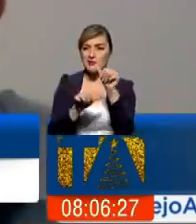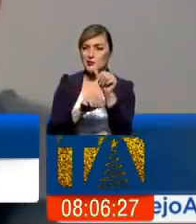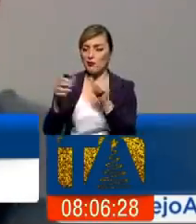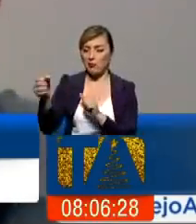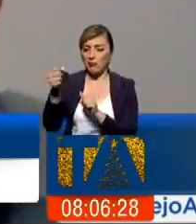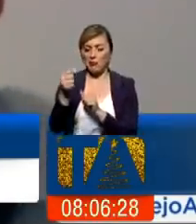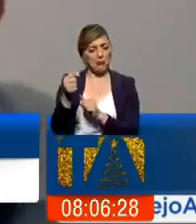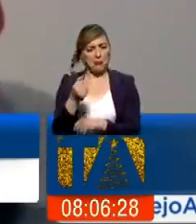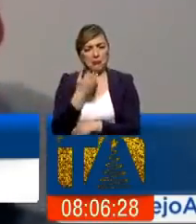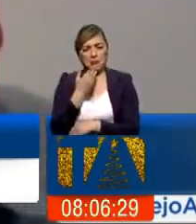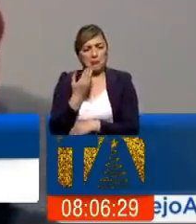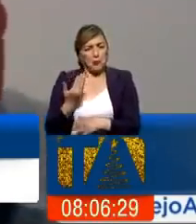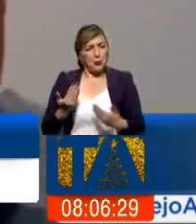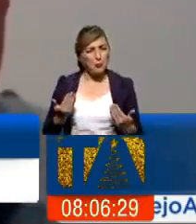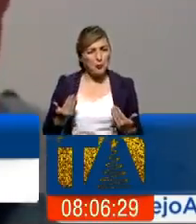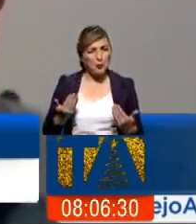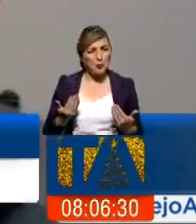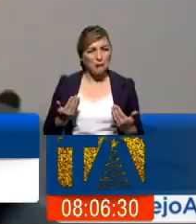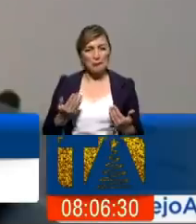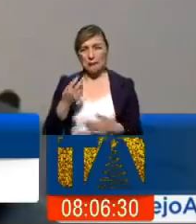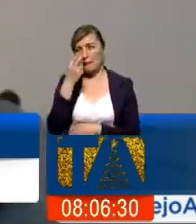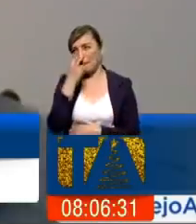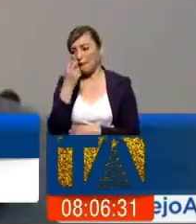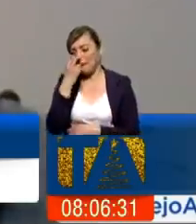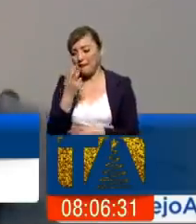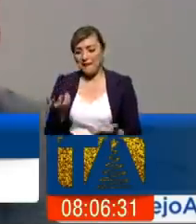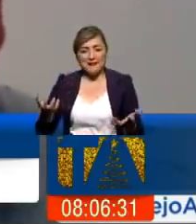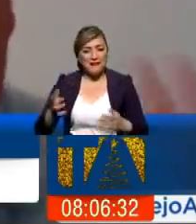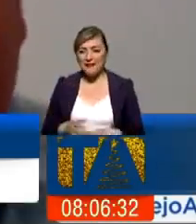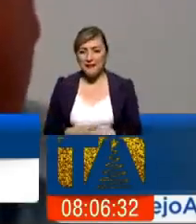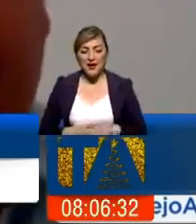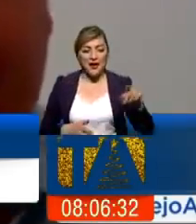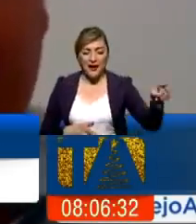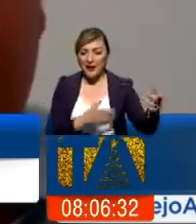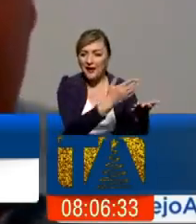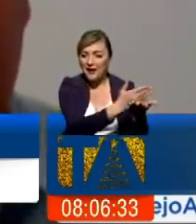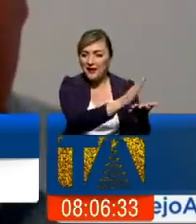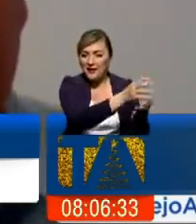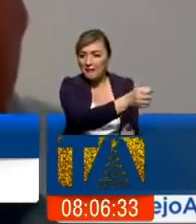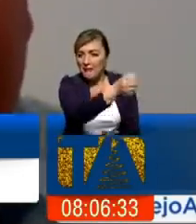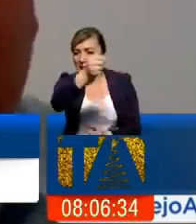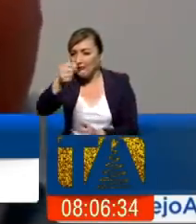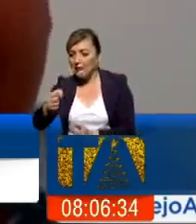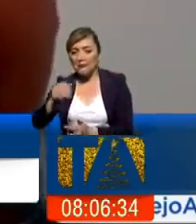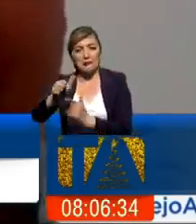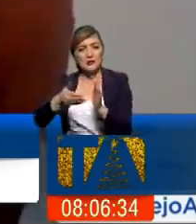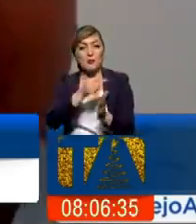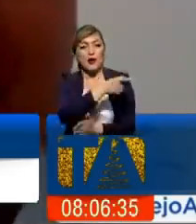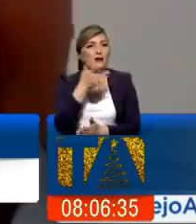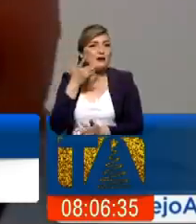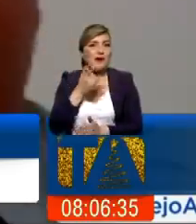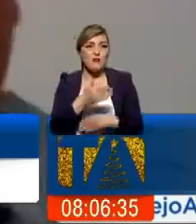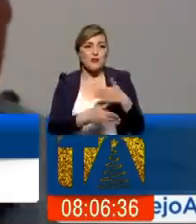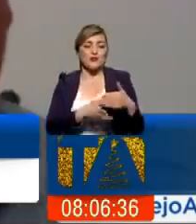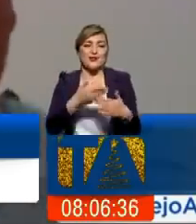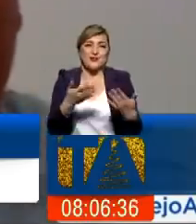pero resulta gracioso por lo menos decir que ahora se vuelva a poner al señor a tomar decisiones